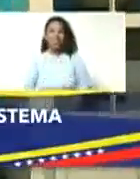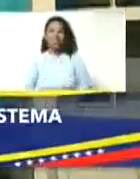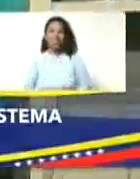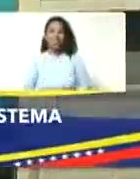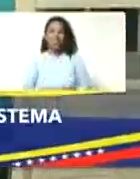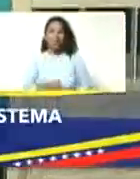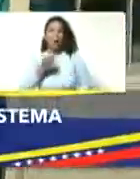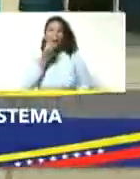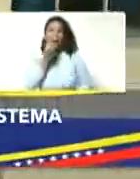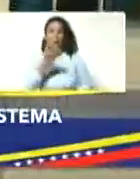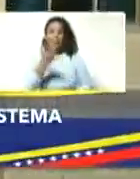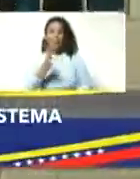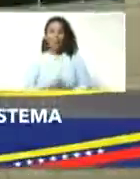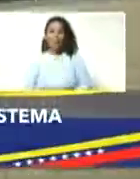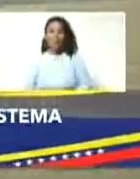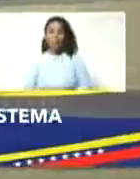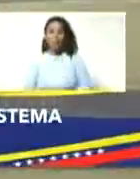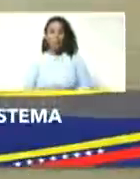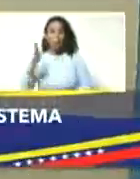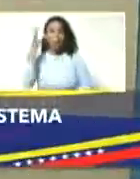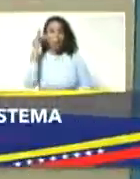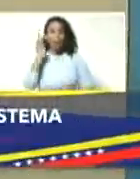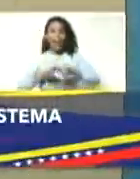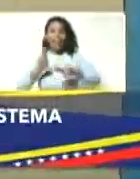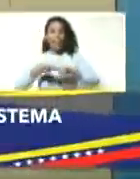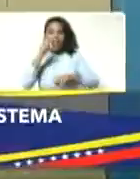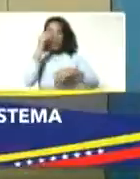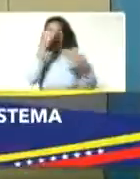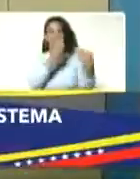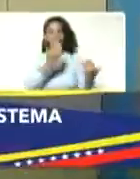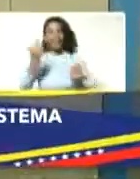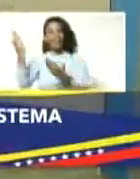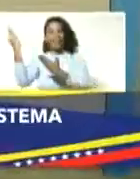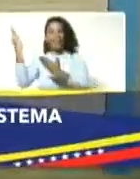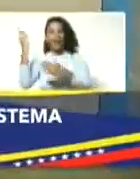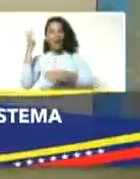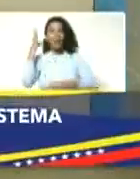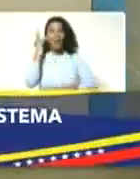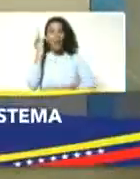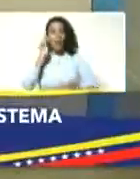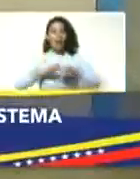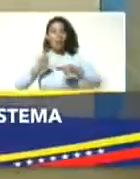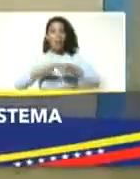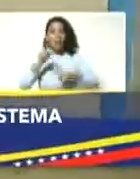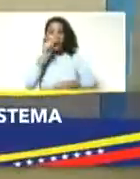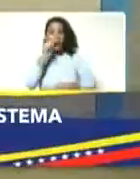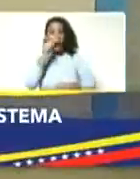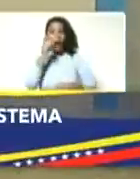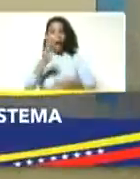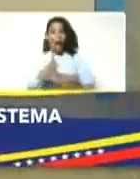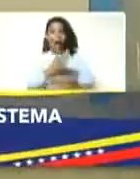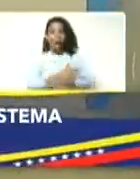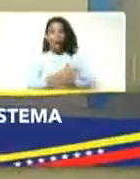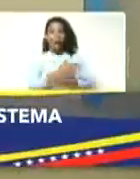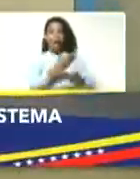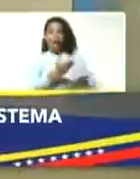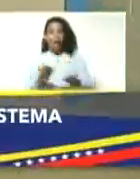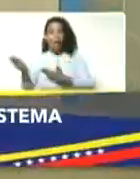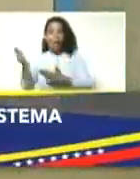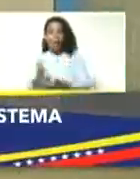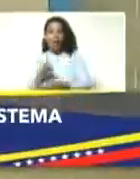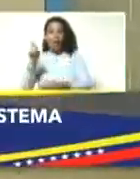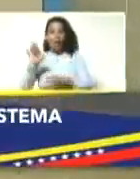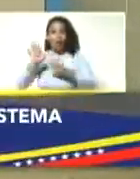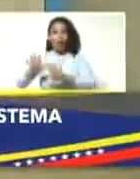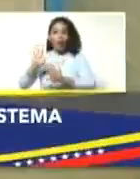Bueno, mujeres y niños adelante, mujeres y niños adelante, mujeres y niños adelante, tú te